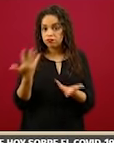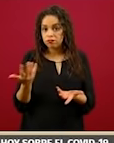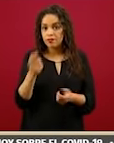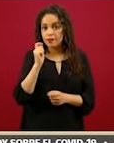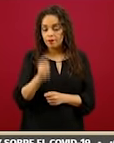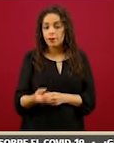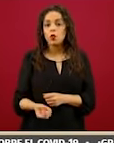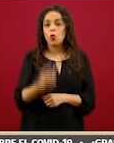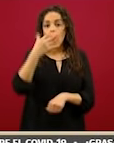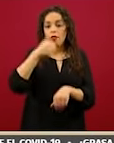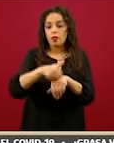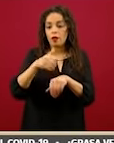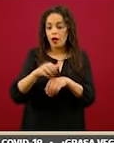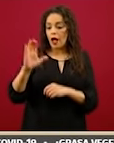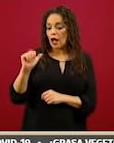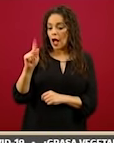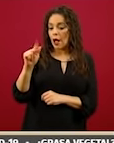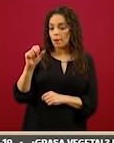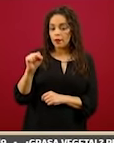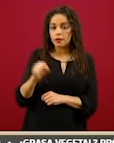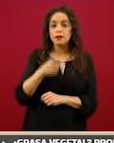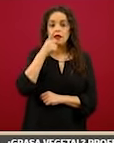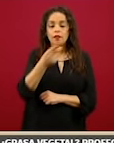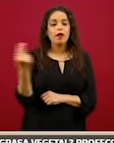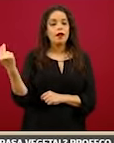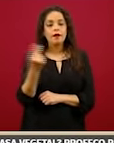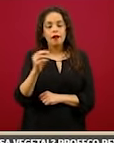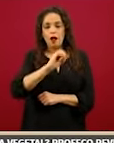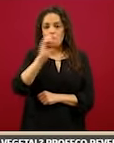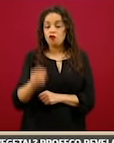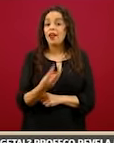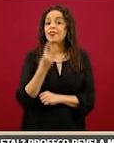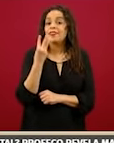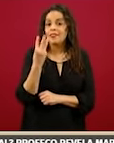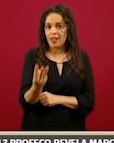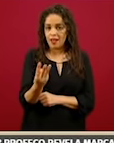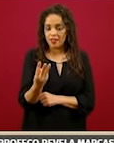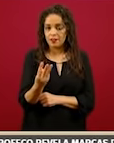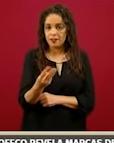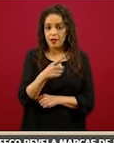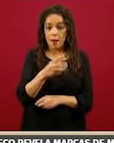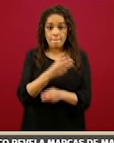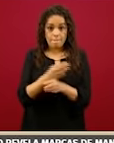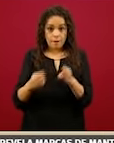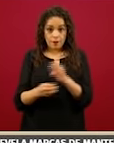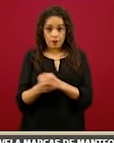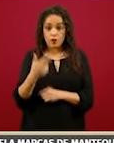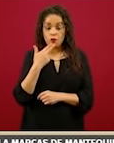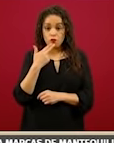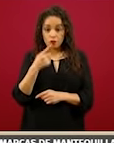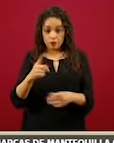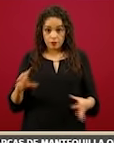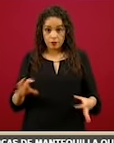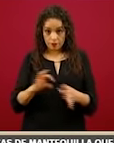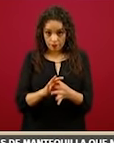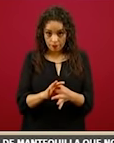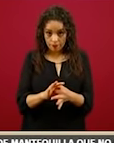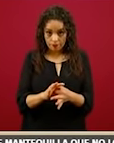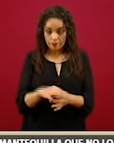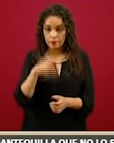de capas se considera que deben de tener 3 capas. La combinación de estos materiales utilizados, sobre todo